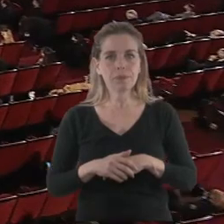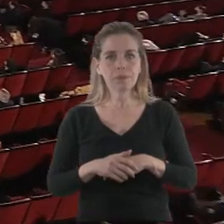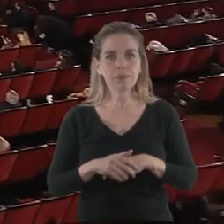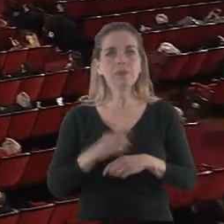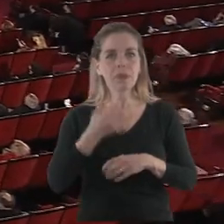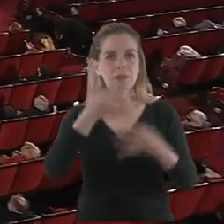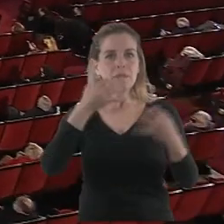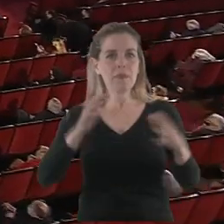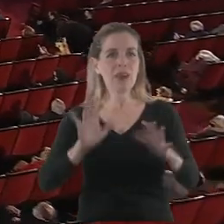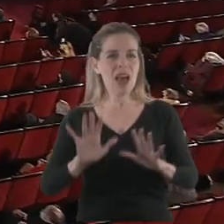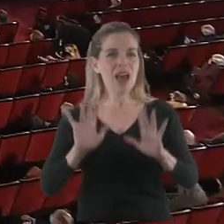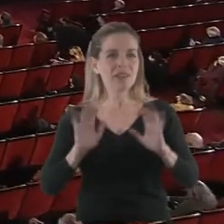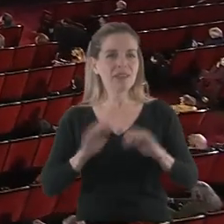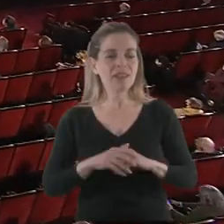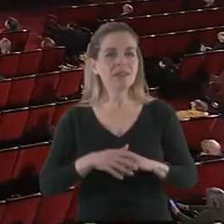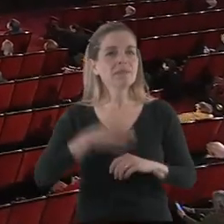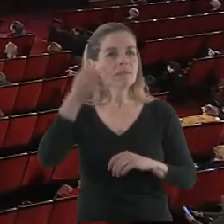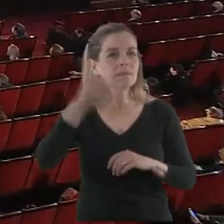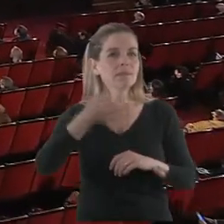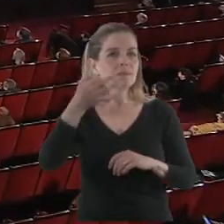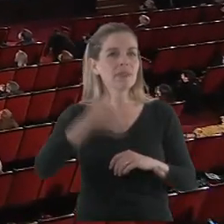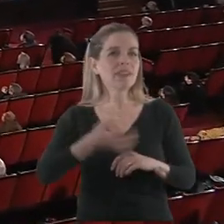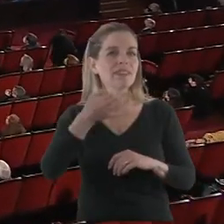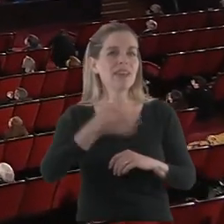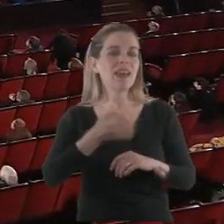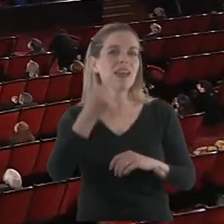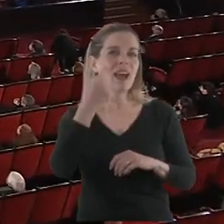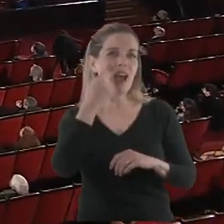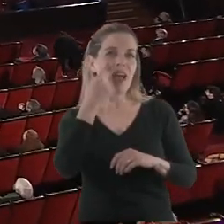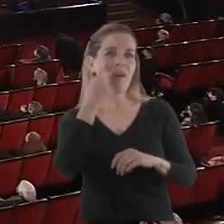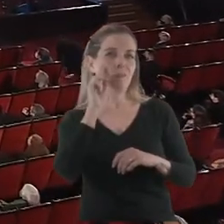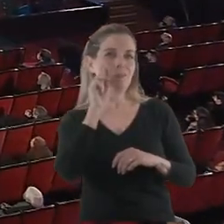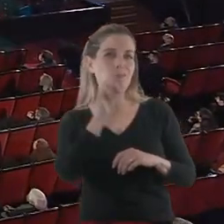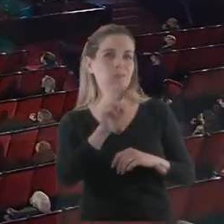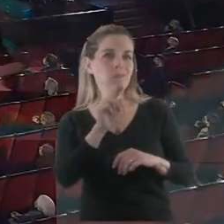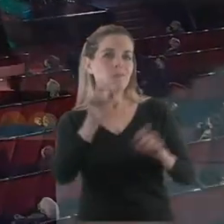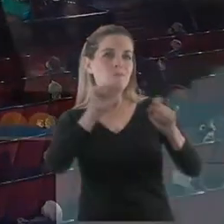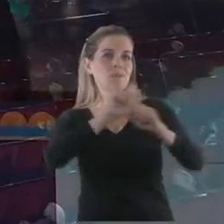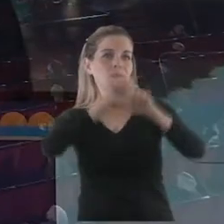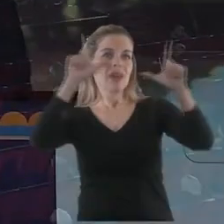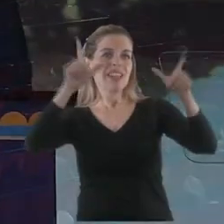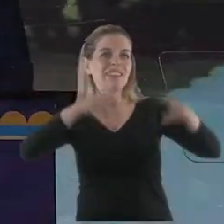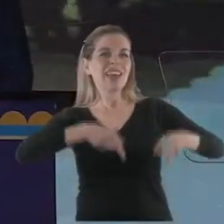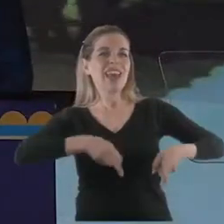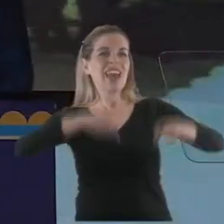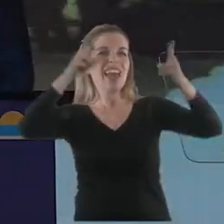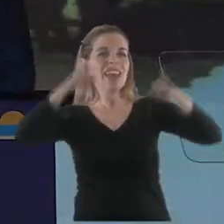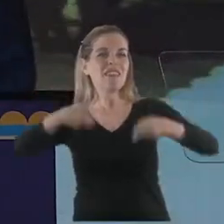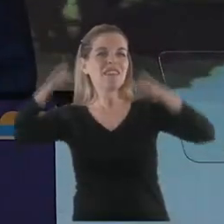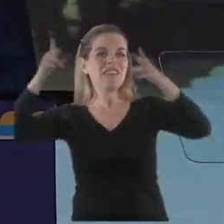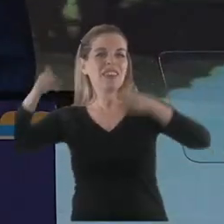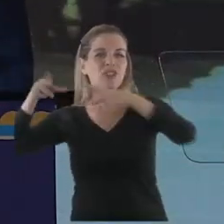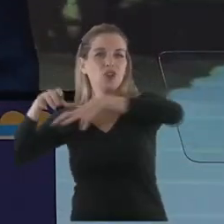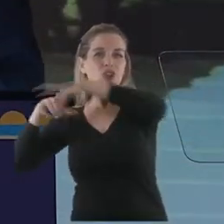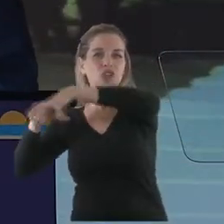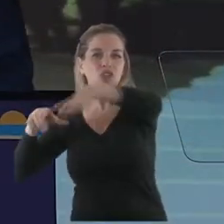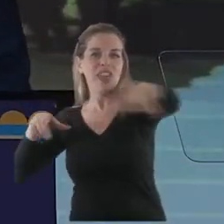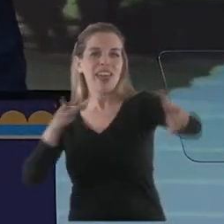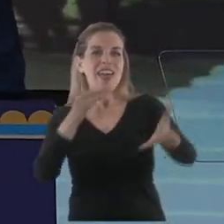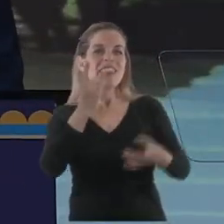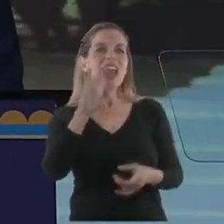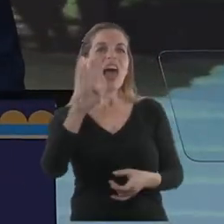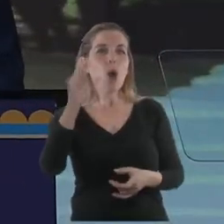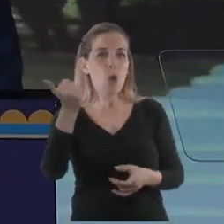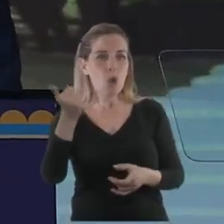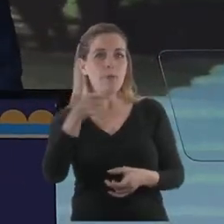Así es, ¿eh? Y precisamente venimos de ver los maravillosos edificios de la UBA, pero como vos decís,